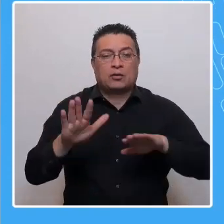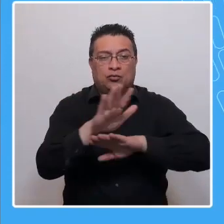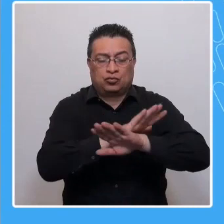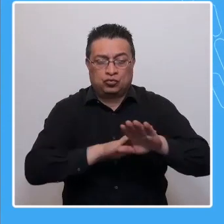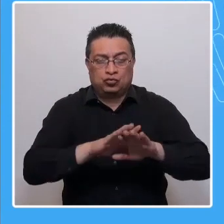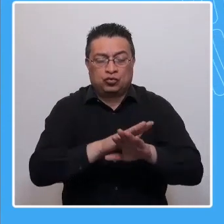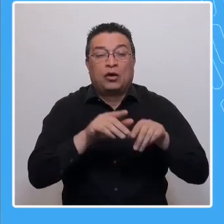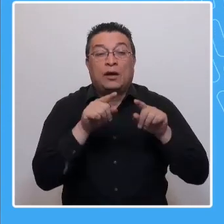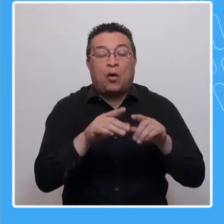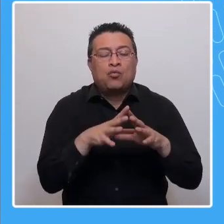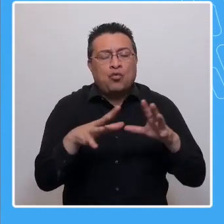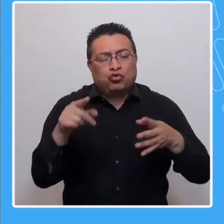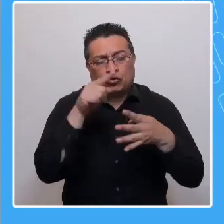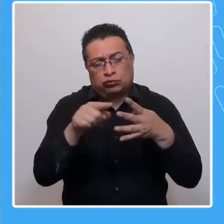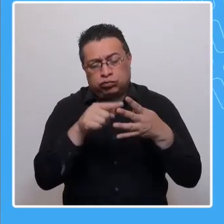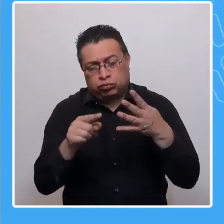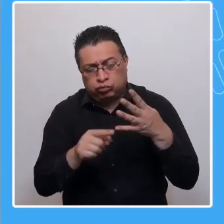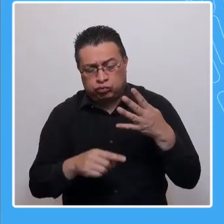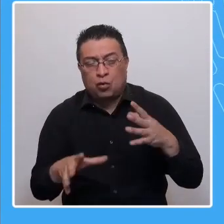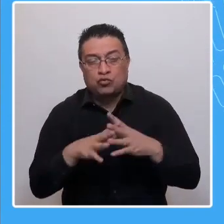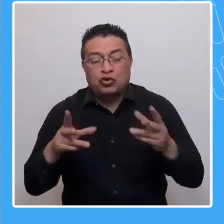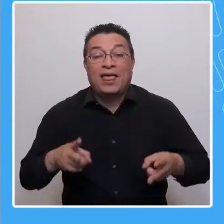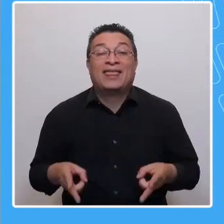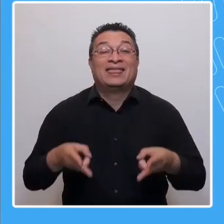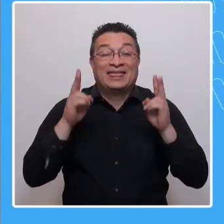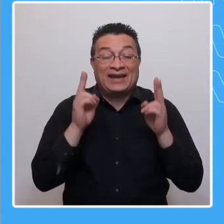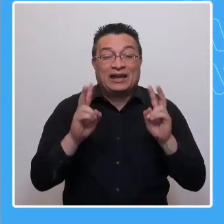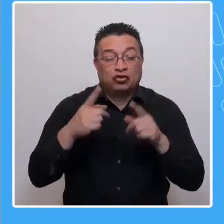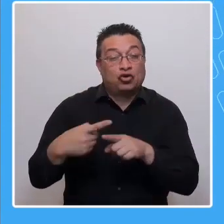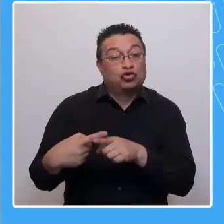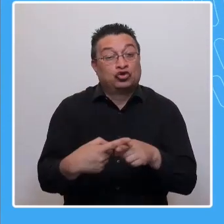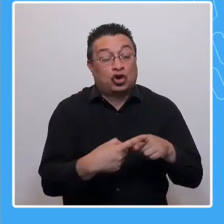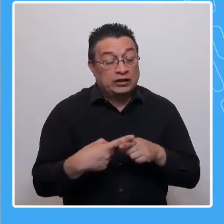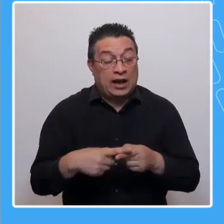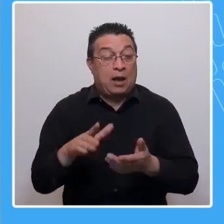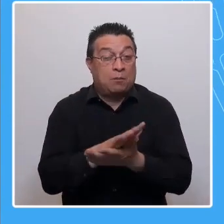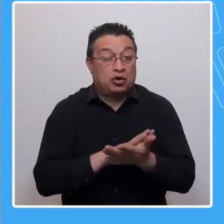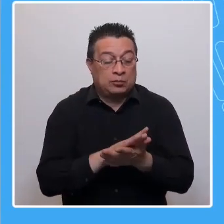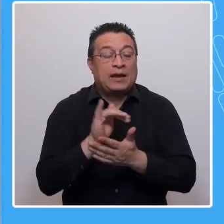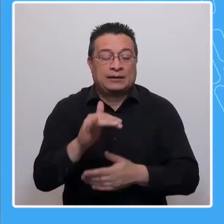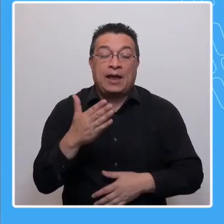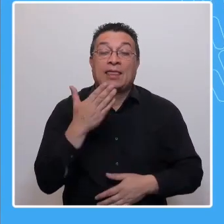hecho, muchos otros derechos sociales, por ejemplo, y